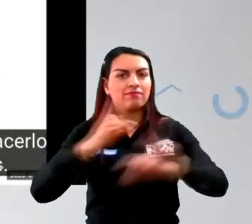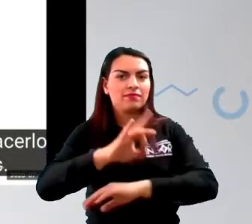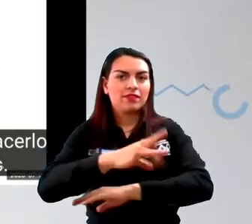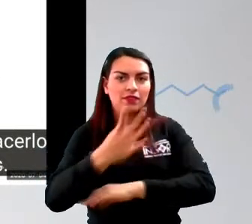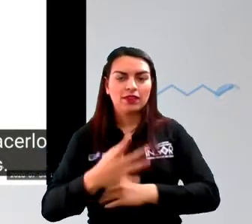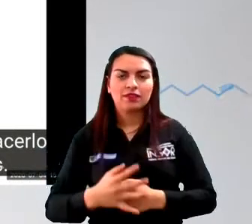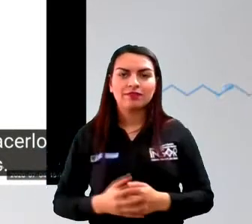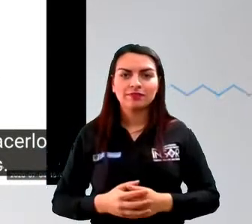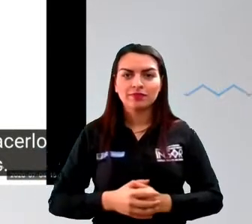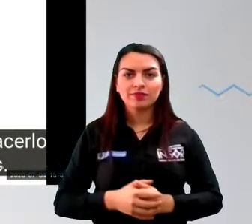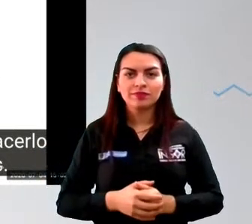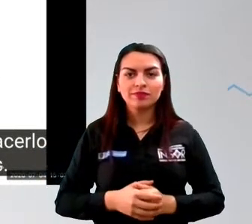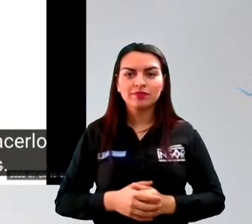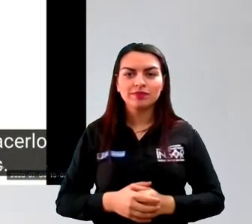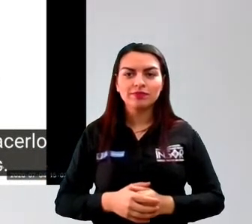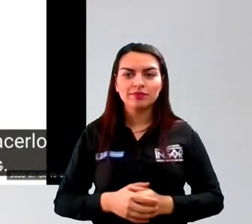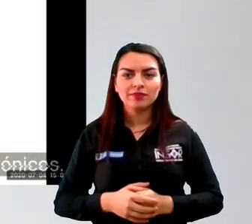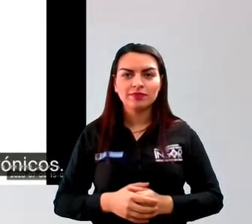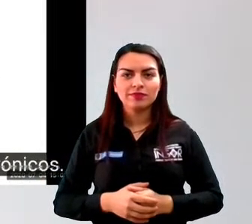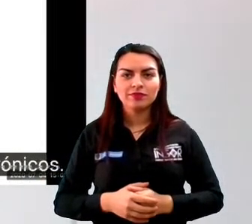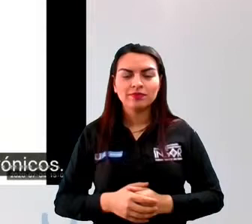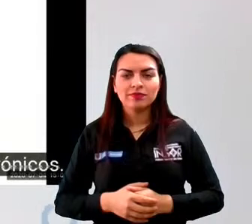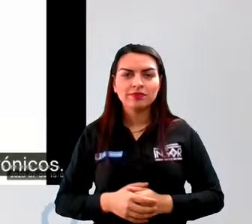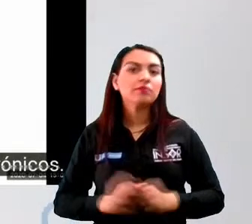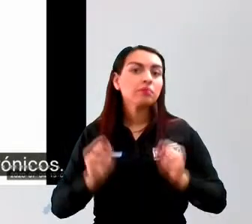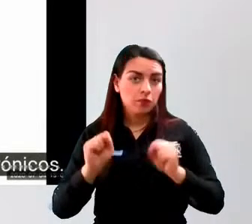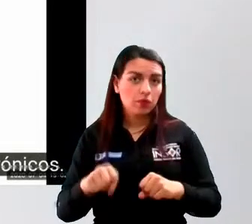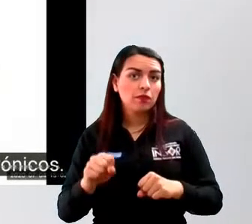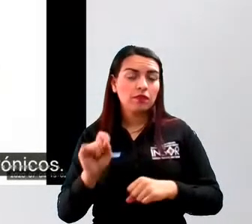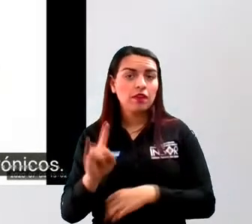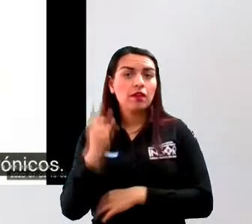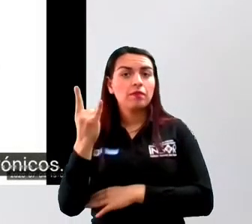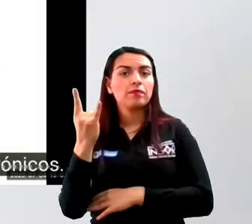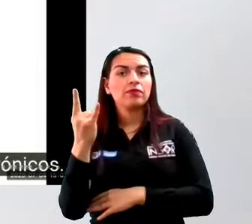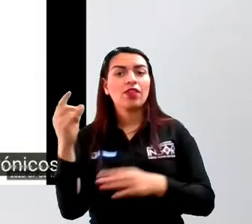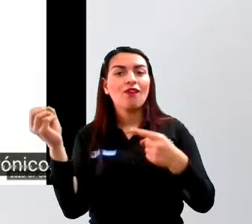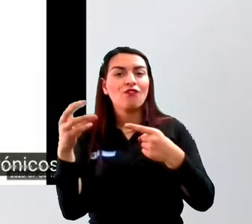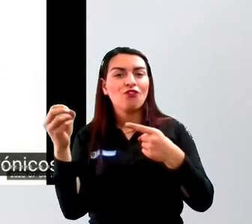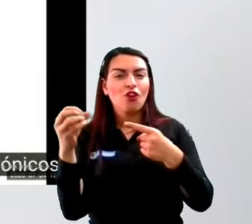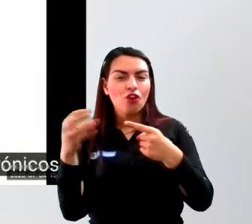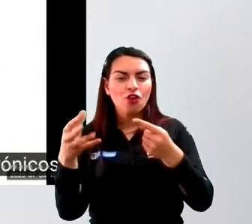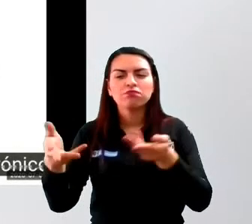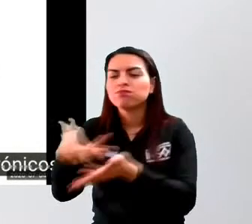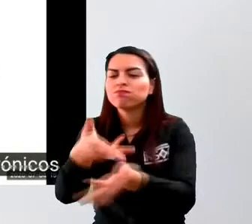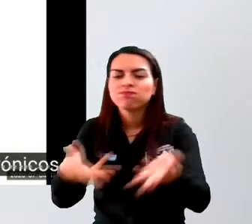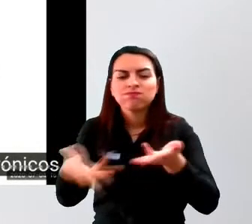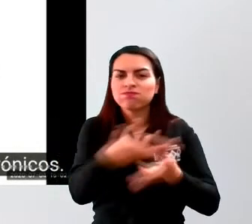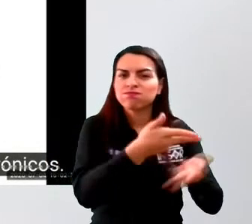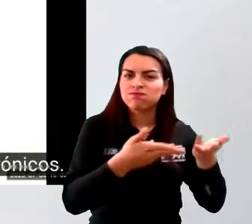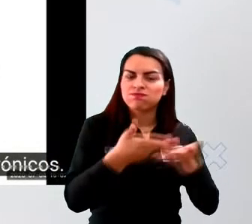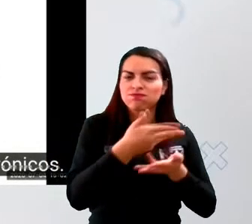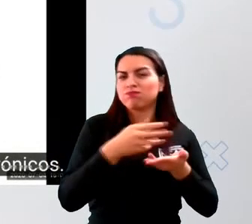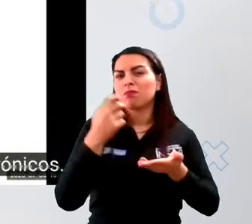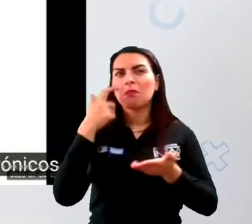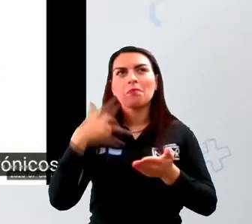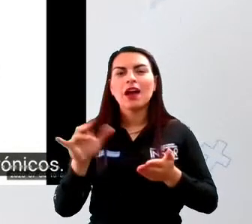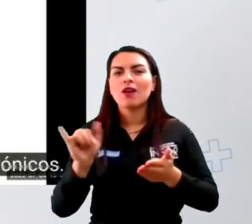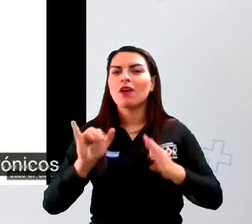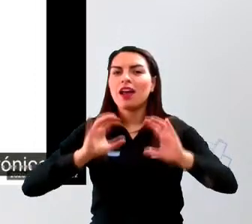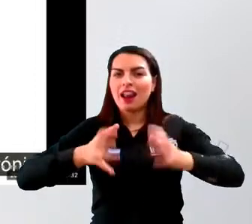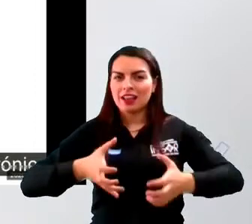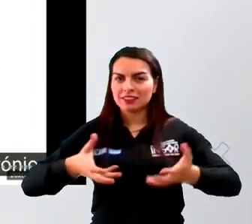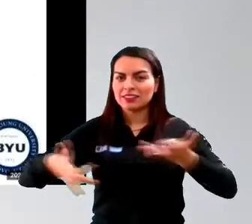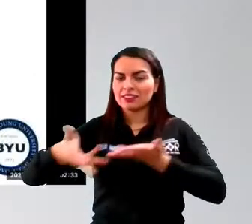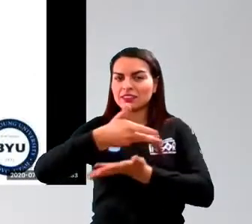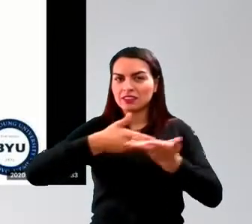También pueden tener esa presencia en foros de discusión en línea. Puede hacerlo como una clase completa y también puede hacerlo